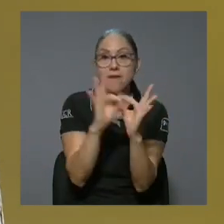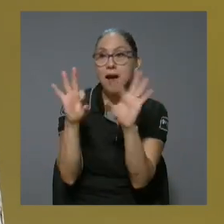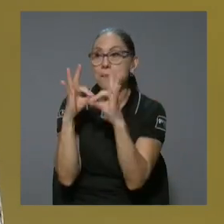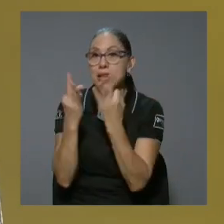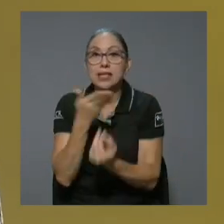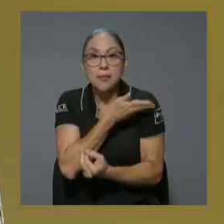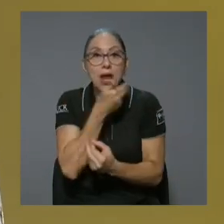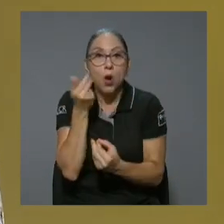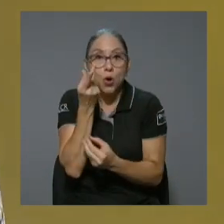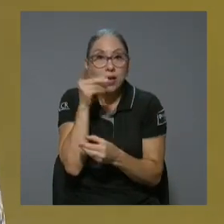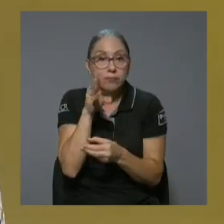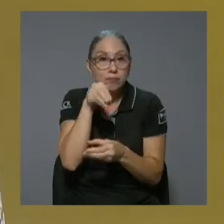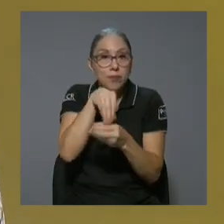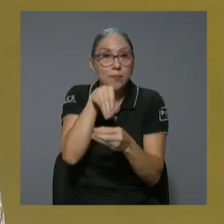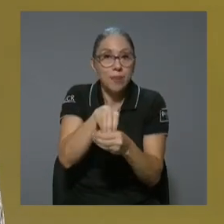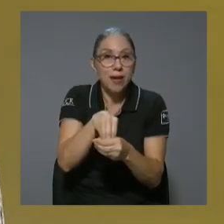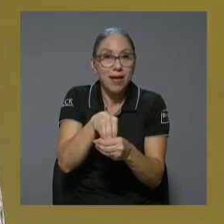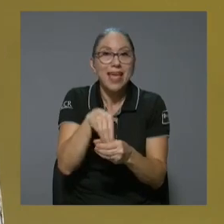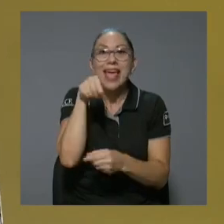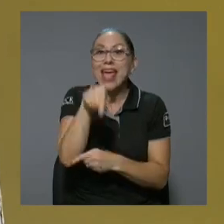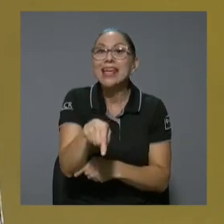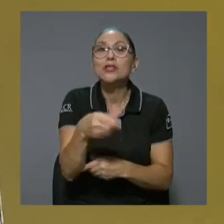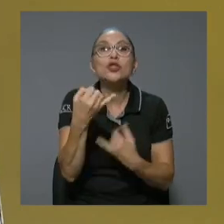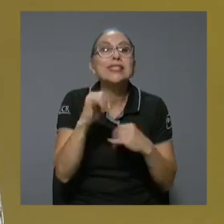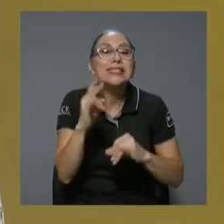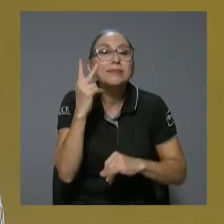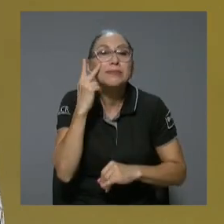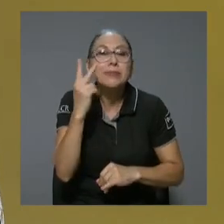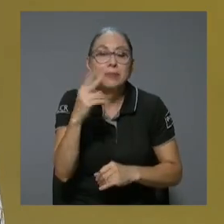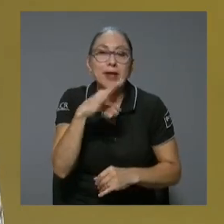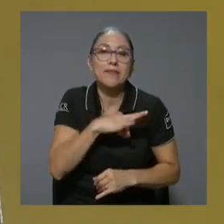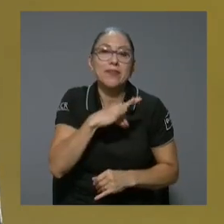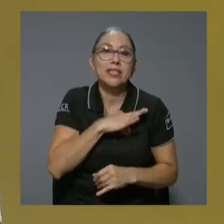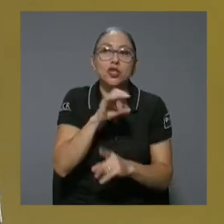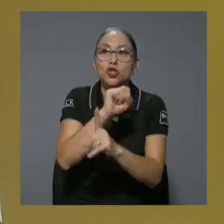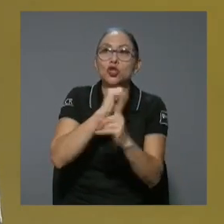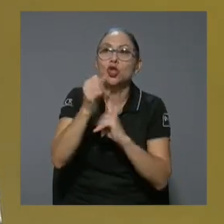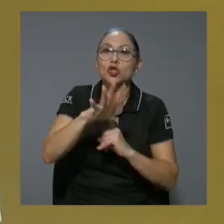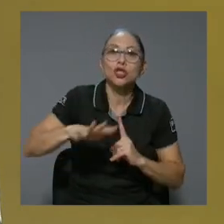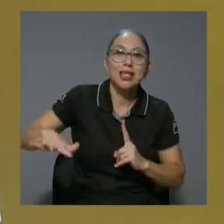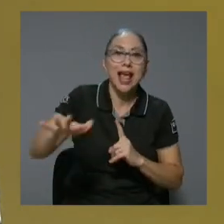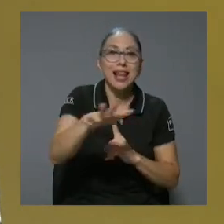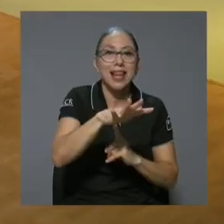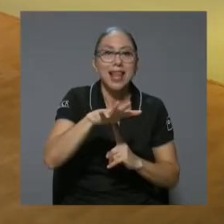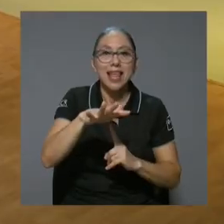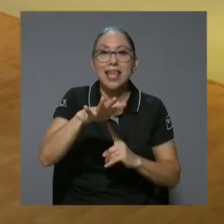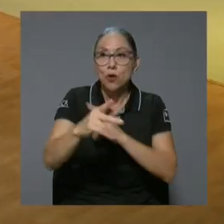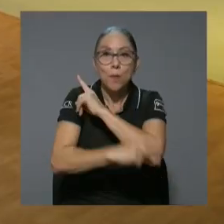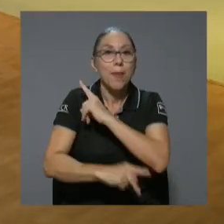contar los beneficios que habrían, obviamente, desde el punto de vista social y de una sociedad más inclusiva y equitativa.